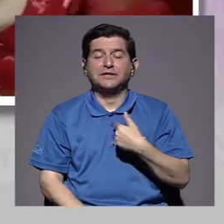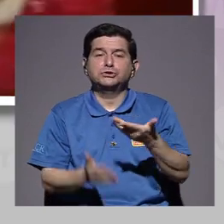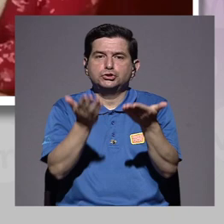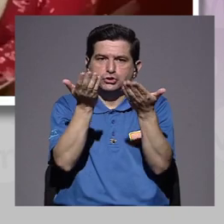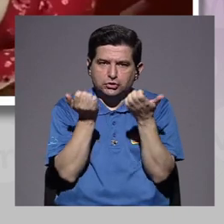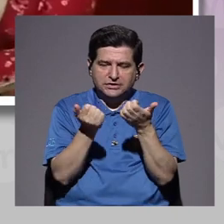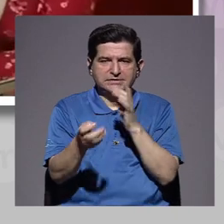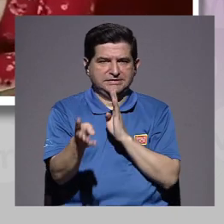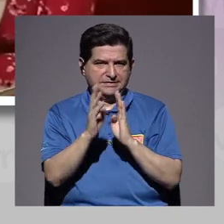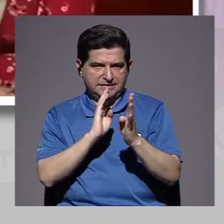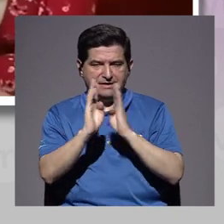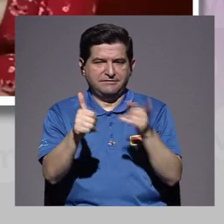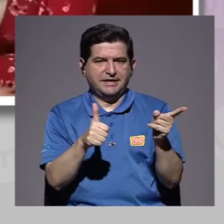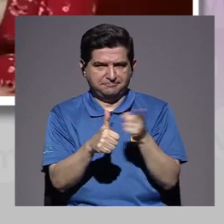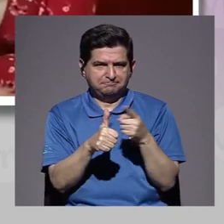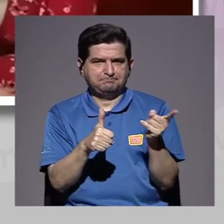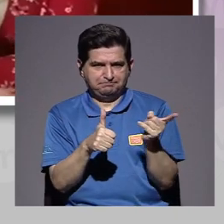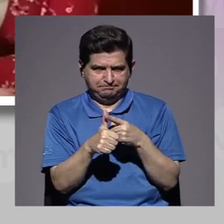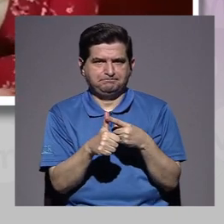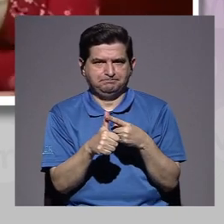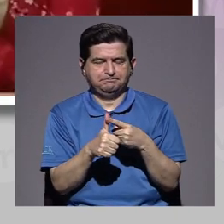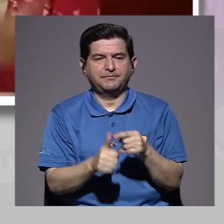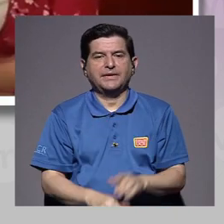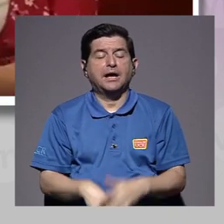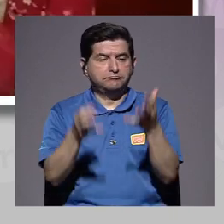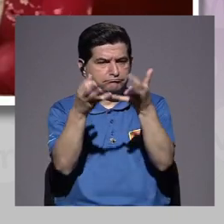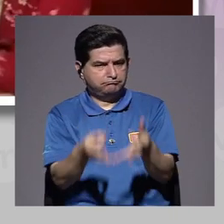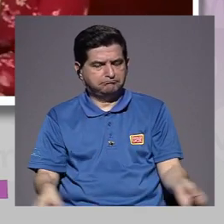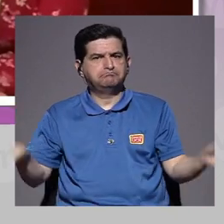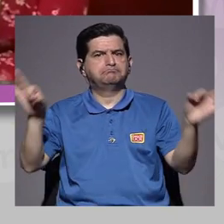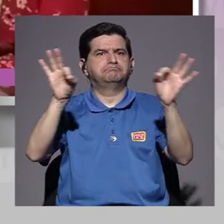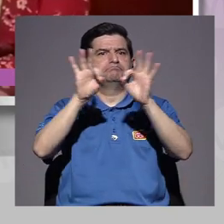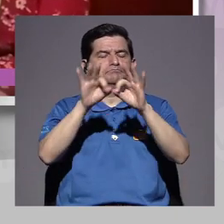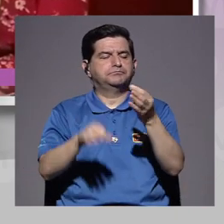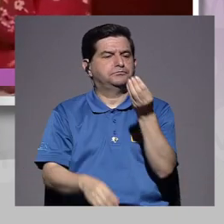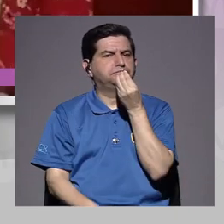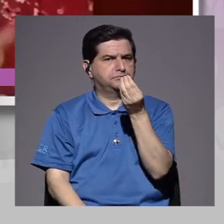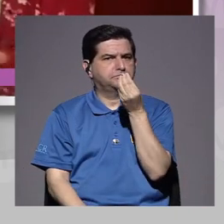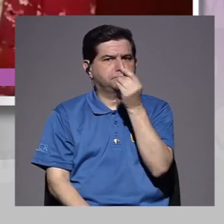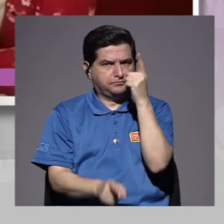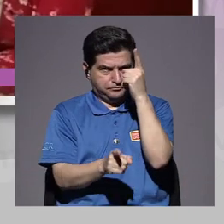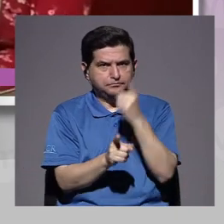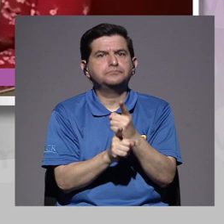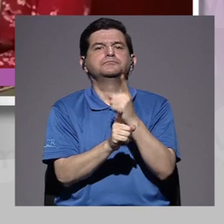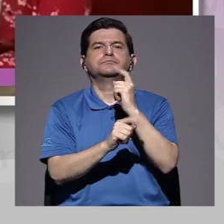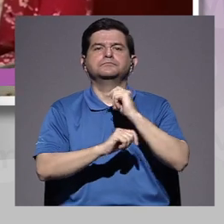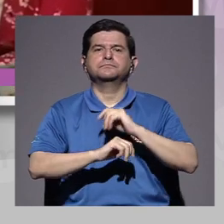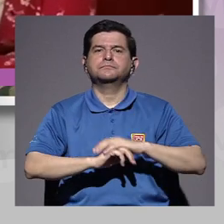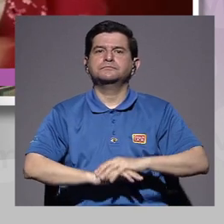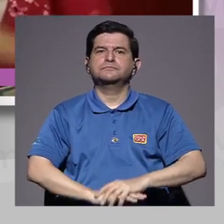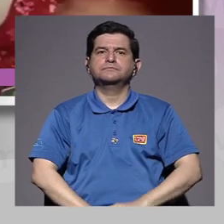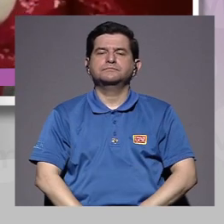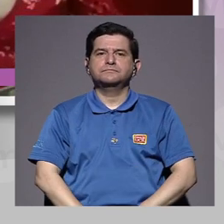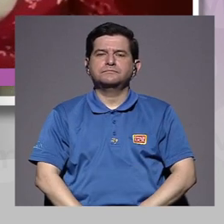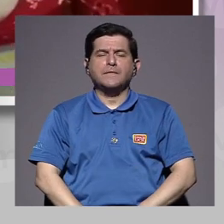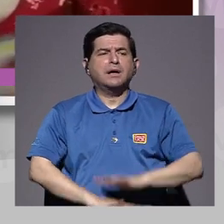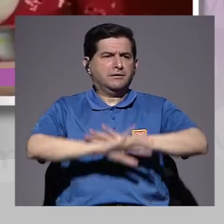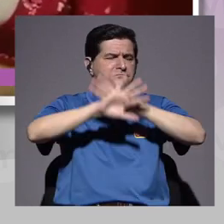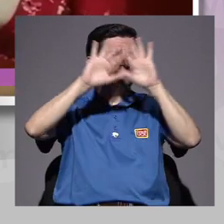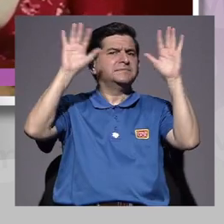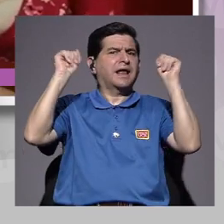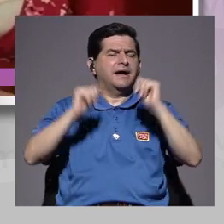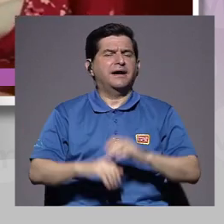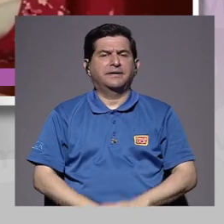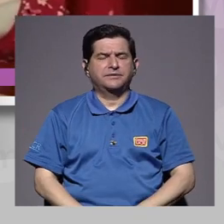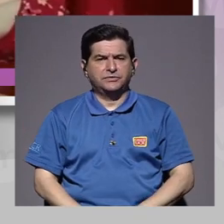que podamos conversar primero acerca pues, de la importancia de la nutrición o de la buena alimentación. Claro, y es que en